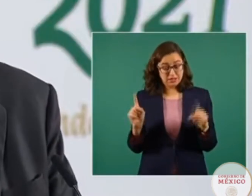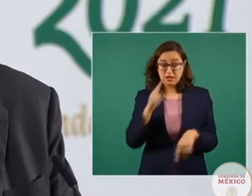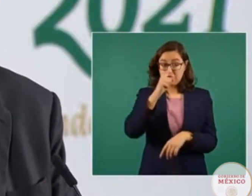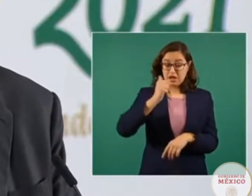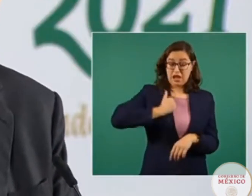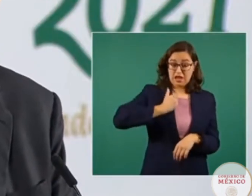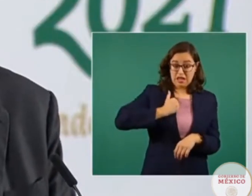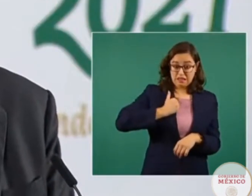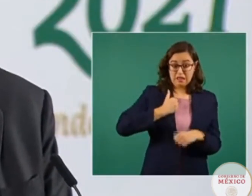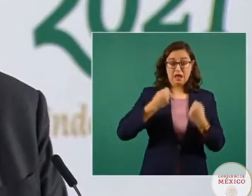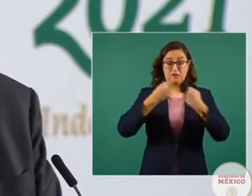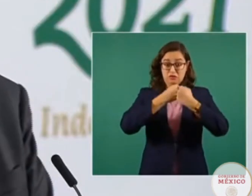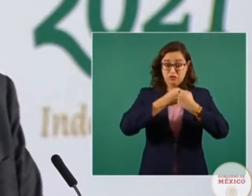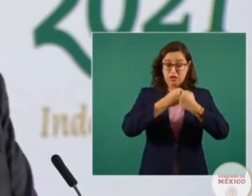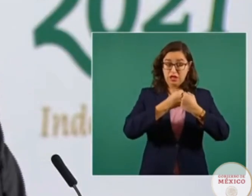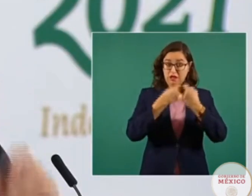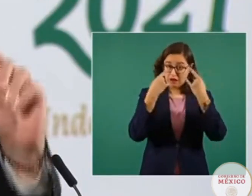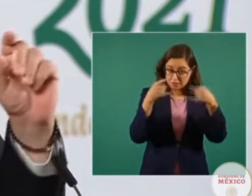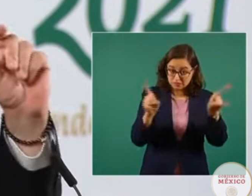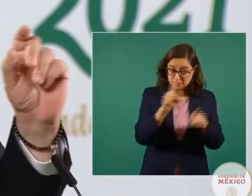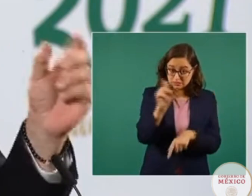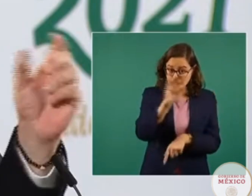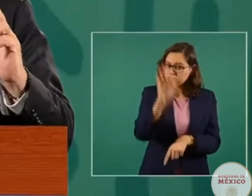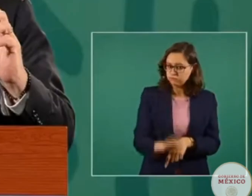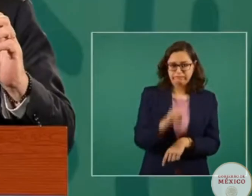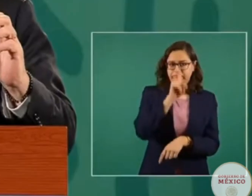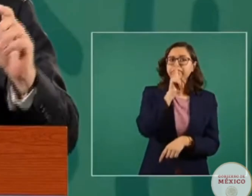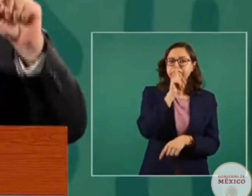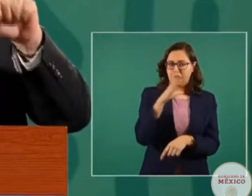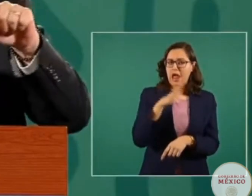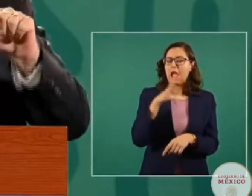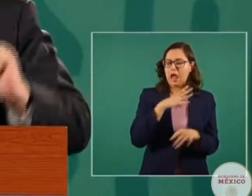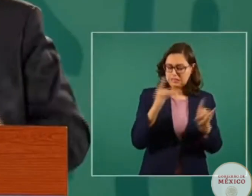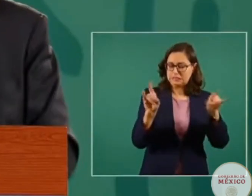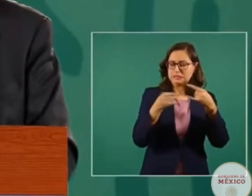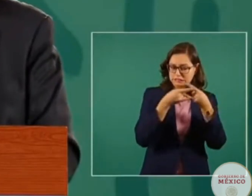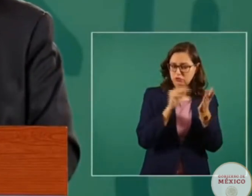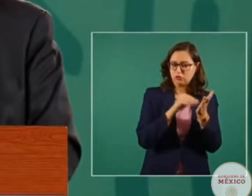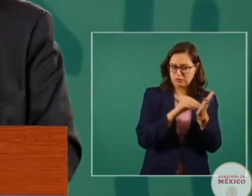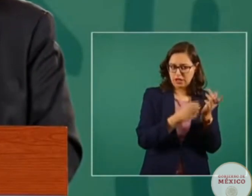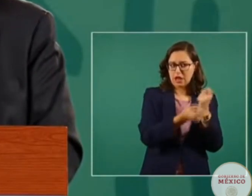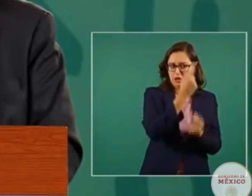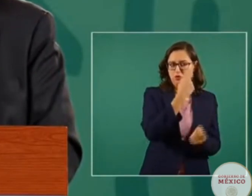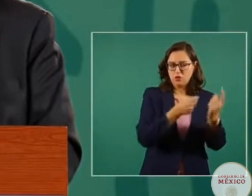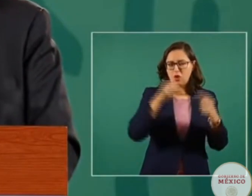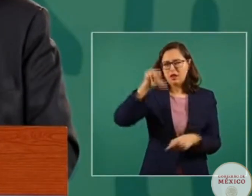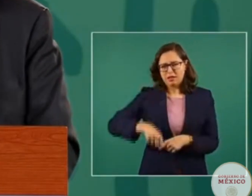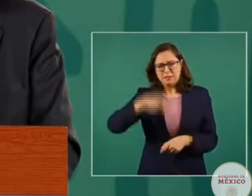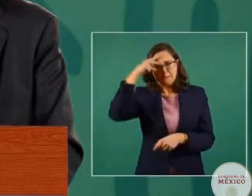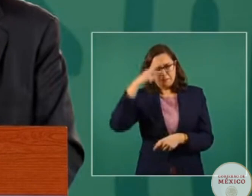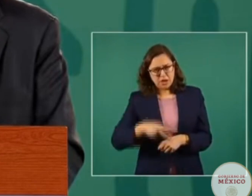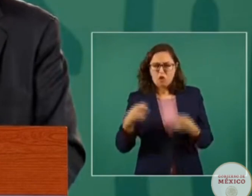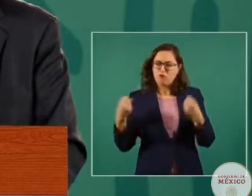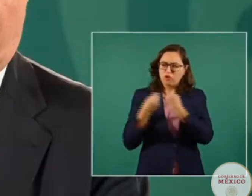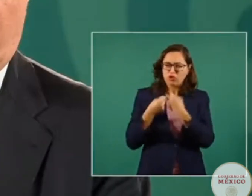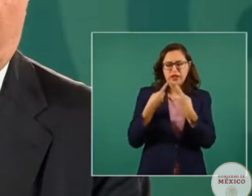o sea, sigue habiendo muchas restricciones, pero en el caso de México y Estados Unidos, hoy vamos a tratar ese tema y vamos a escuchar qué es